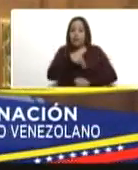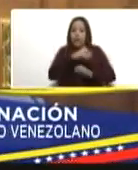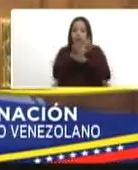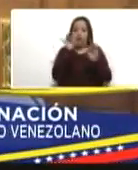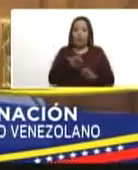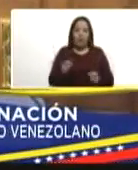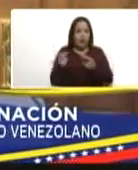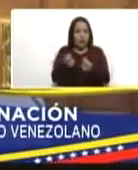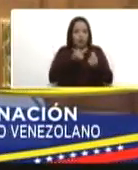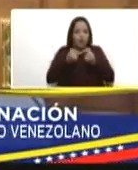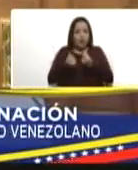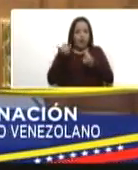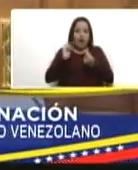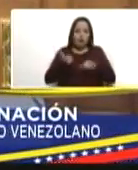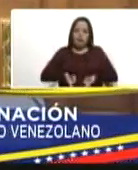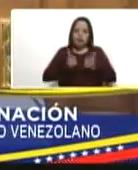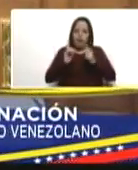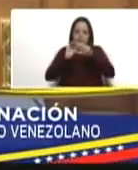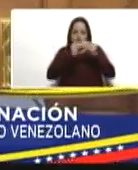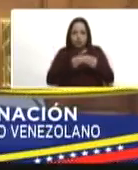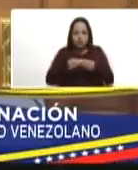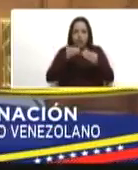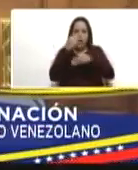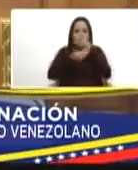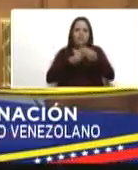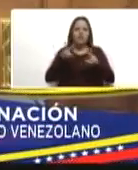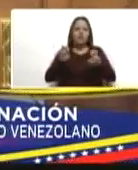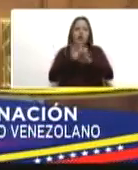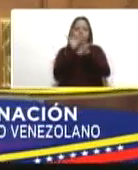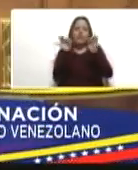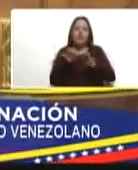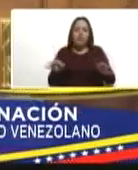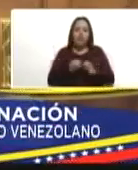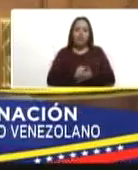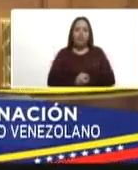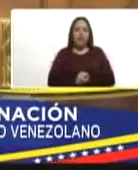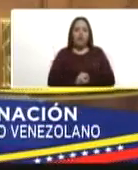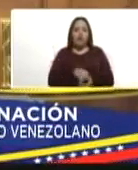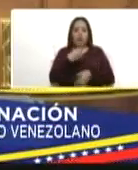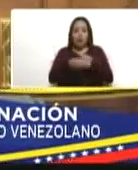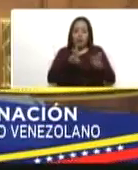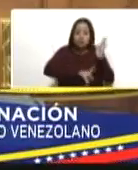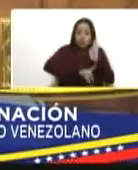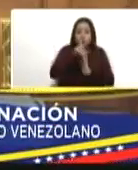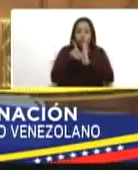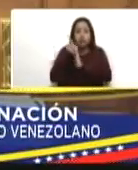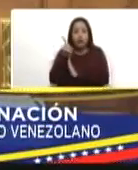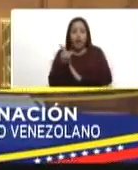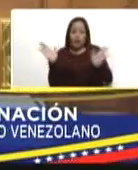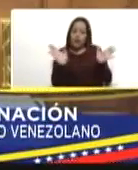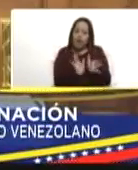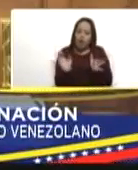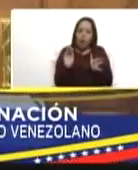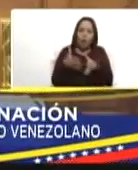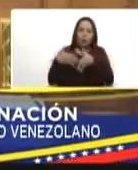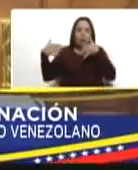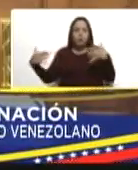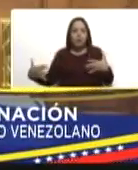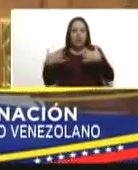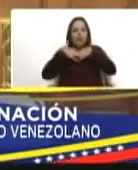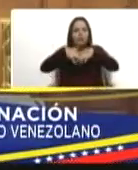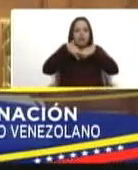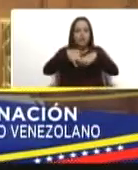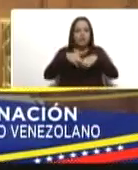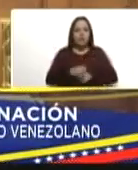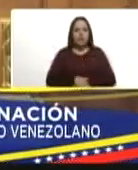económico que nos ha permitido diseñar nuevos mecanismos instrumentos para la producción de las pequeñas medianas y grandes